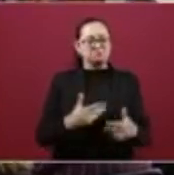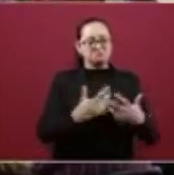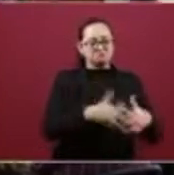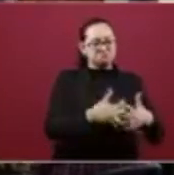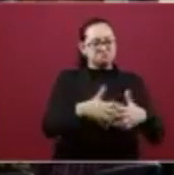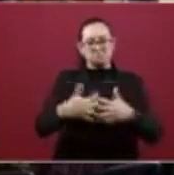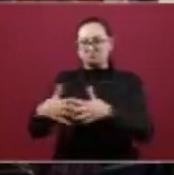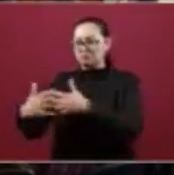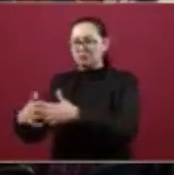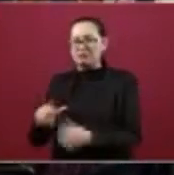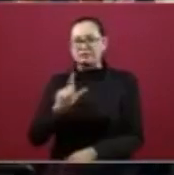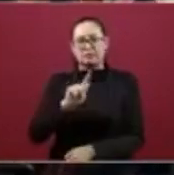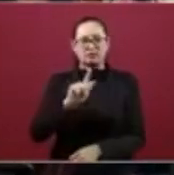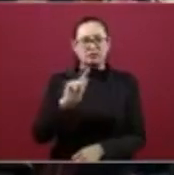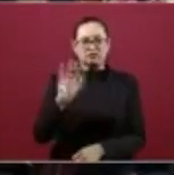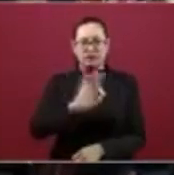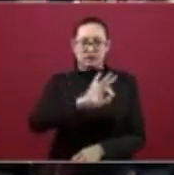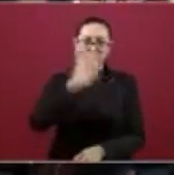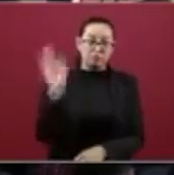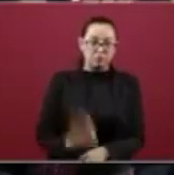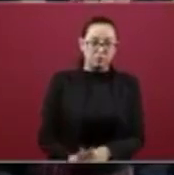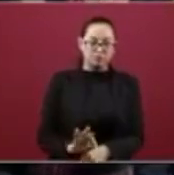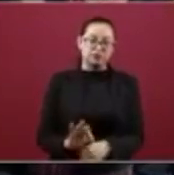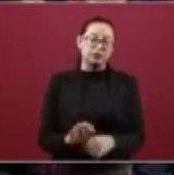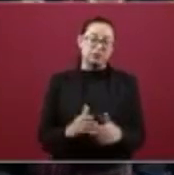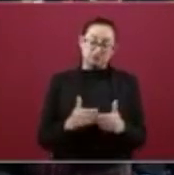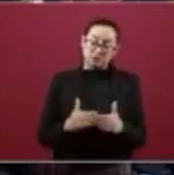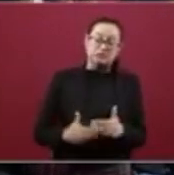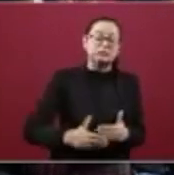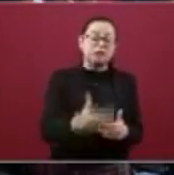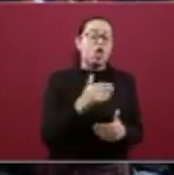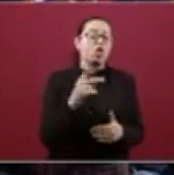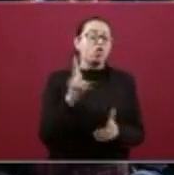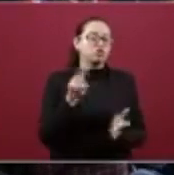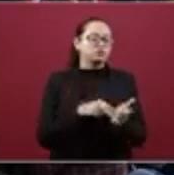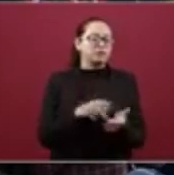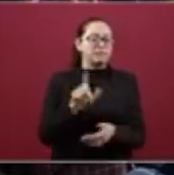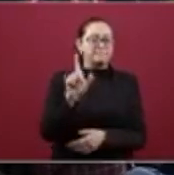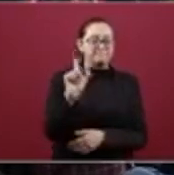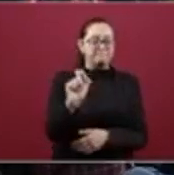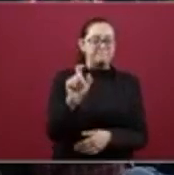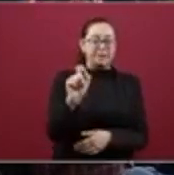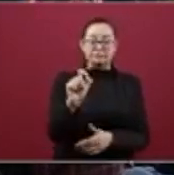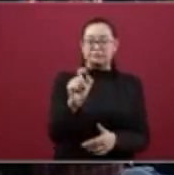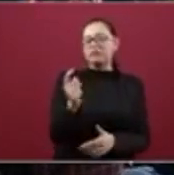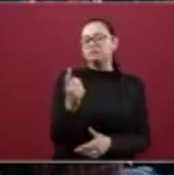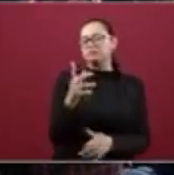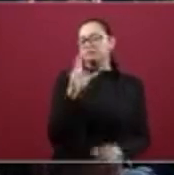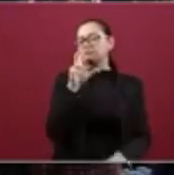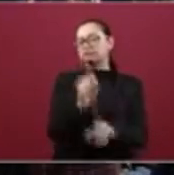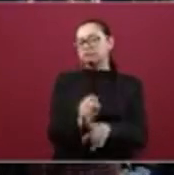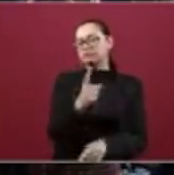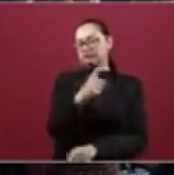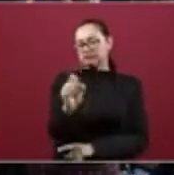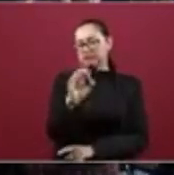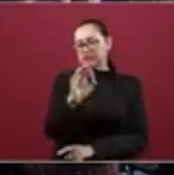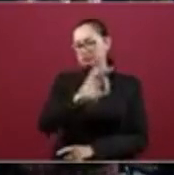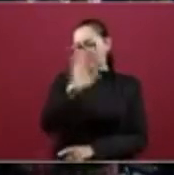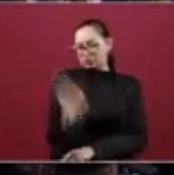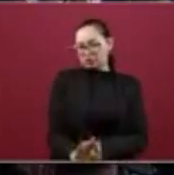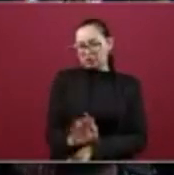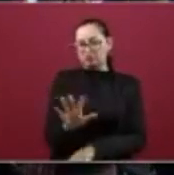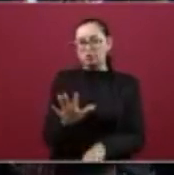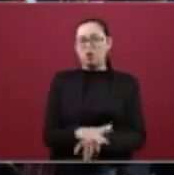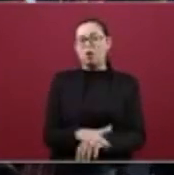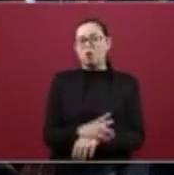porque nos va a llevar un poquito más del 2020 la rehabilitación completa por los trabajos de los